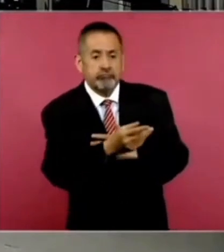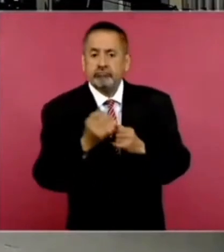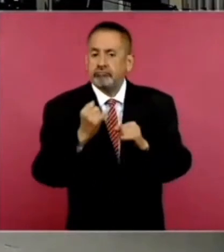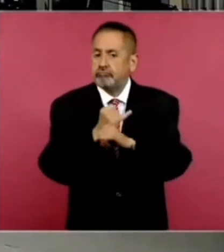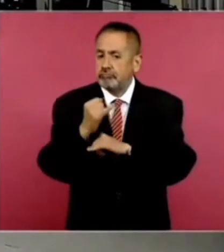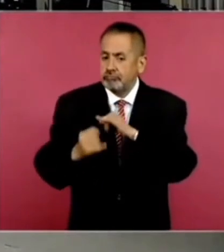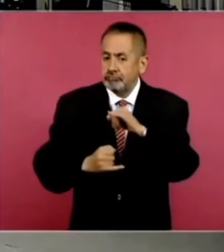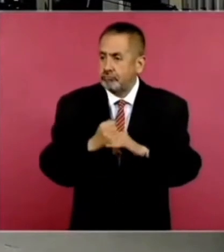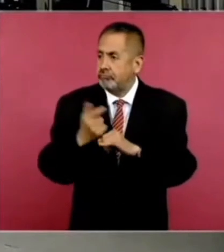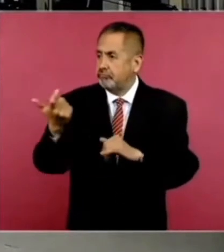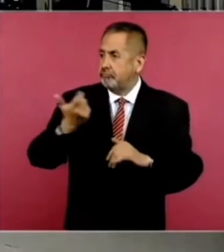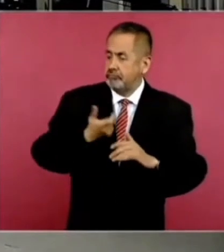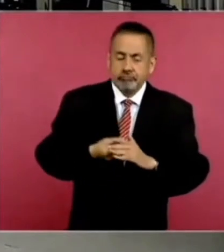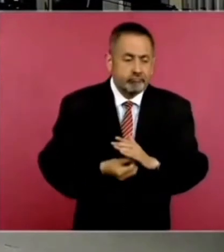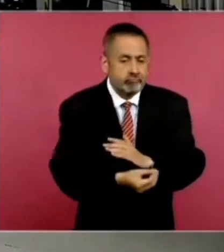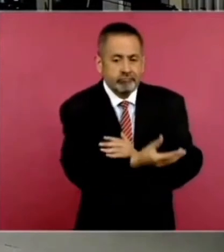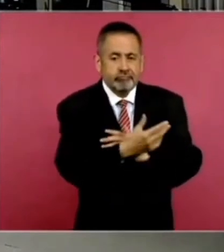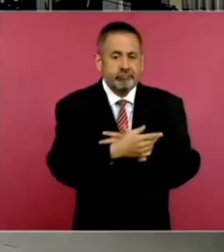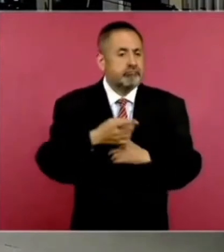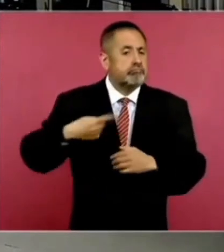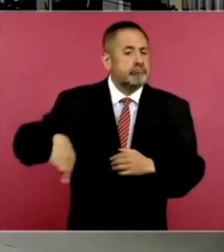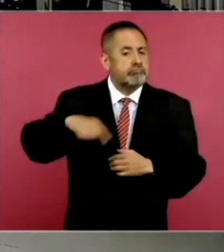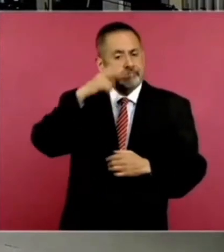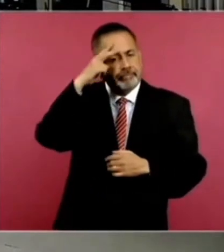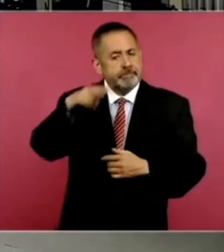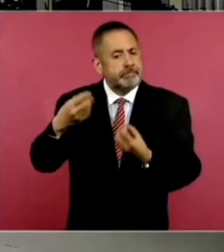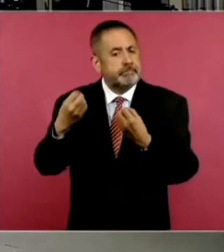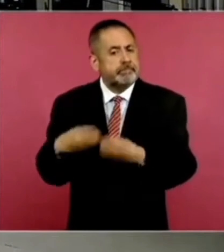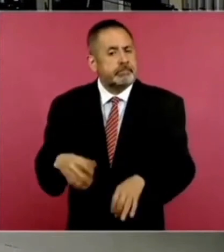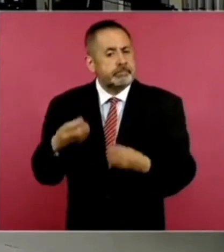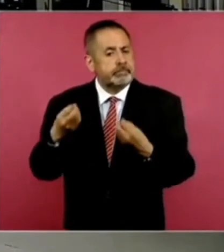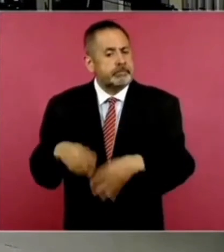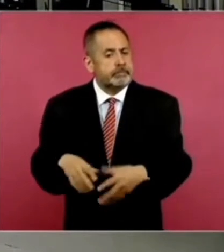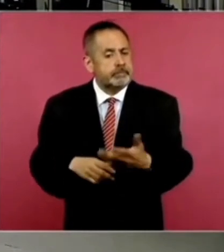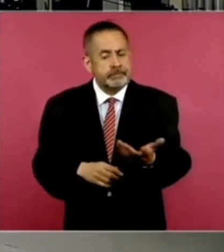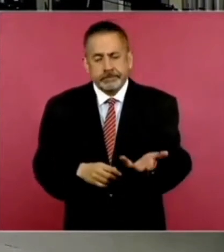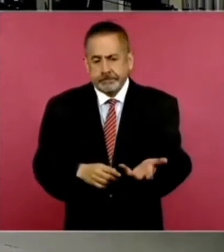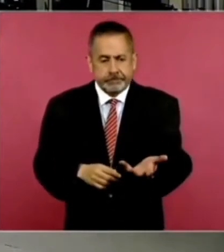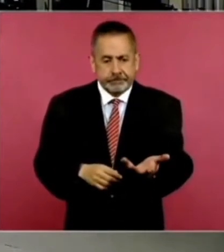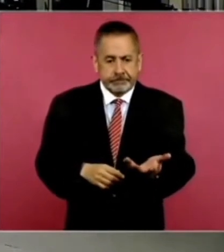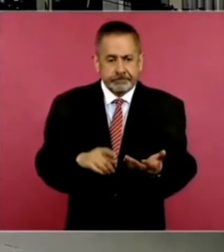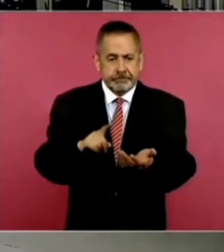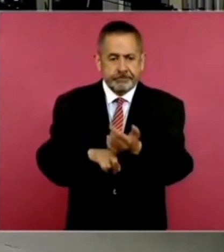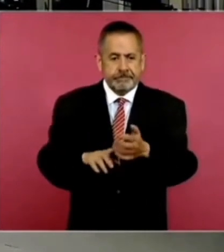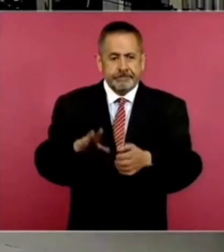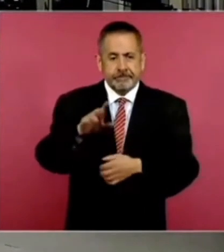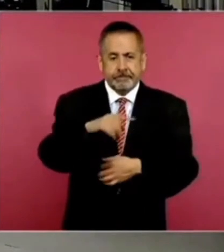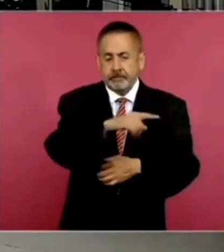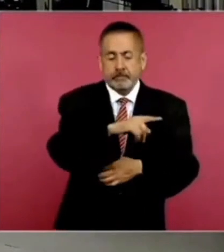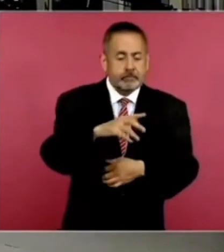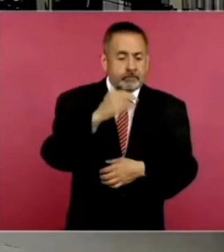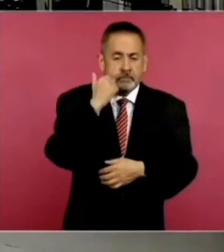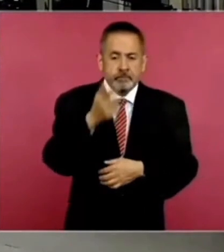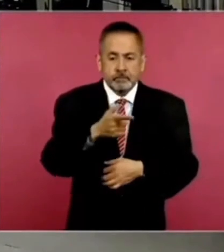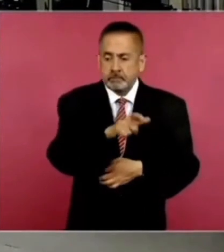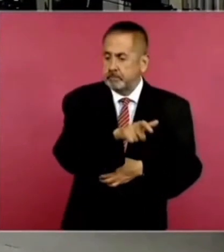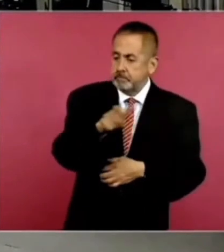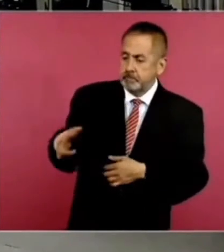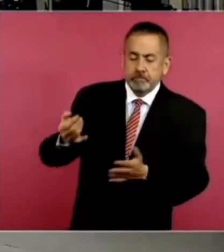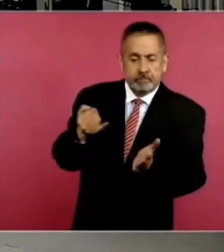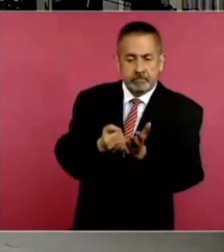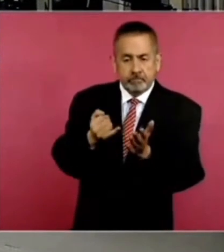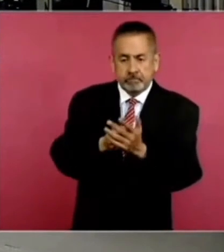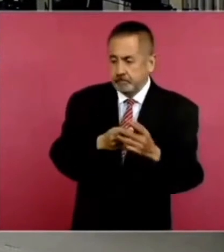internacionales, afectando a empresas y trabajadores nacionales con la aparente intención de no cubrir los impuestos